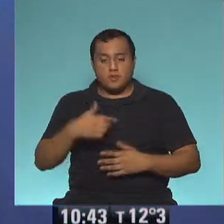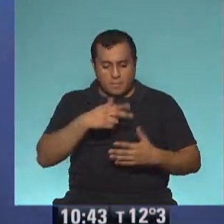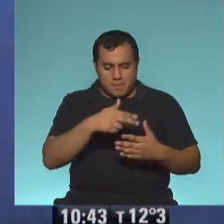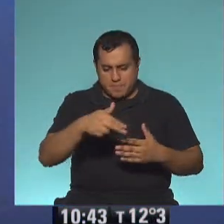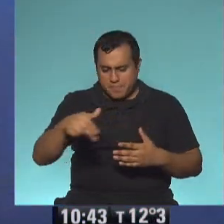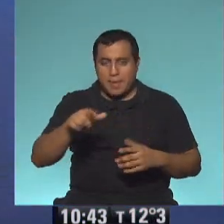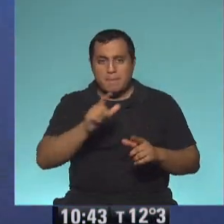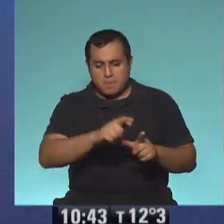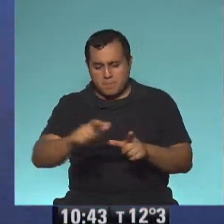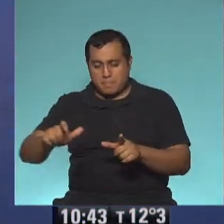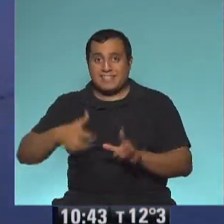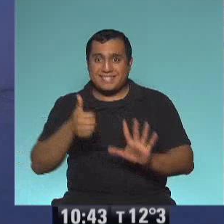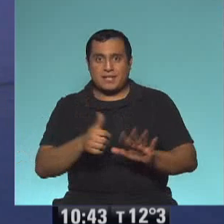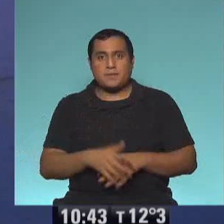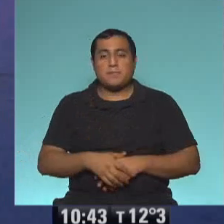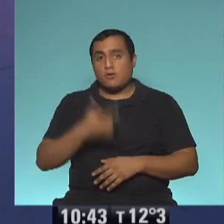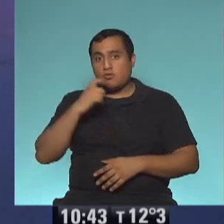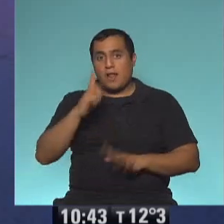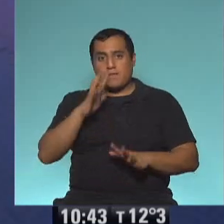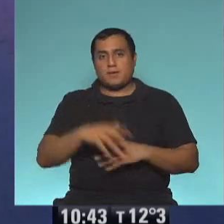6 cuadraditos. Va,